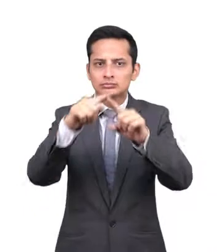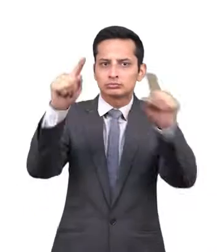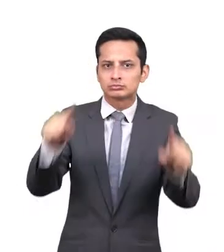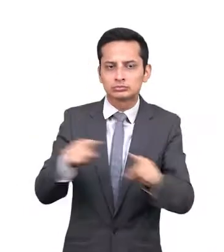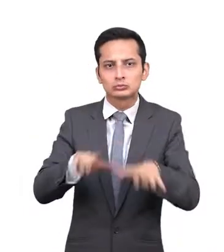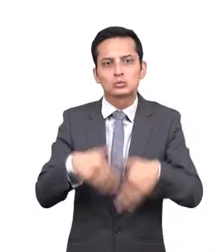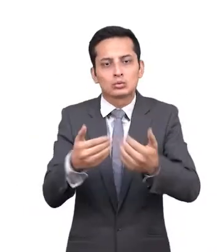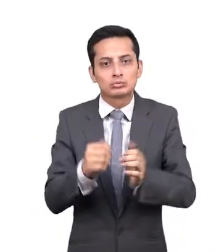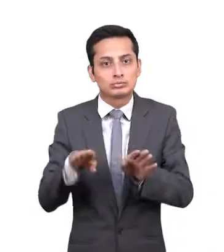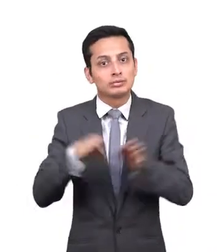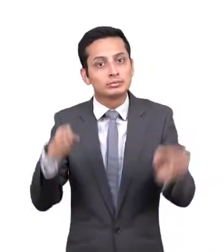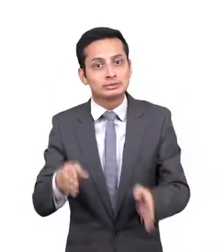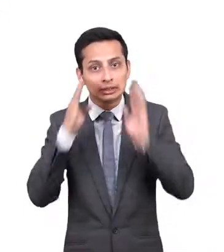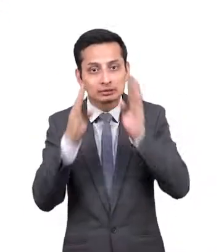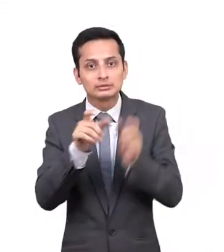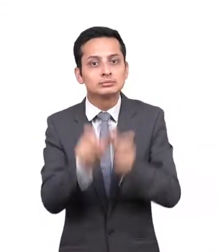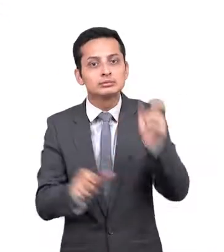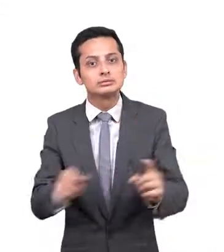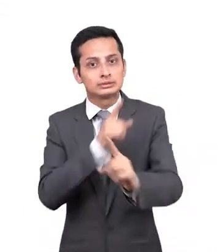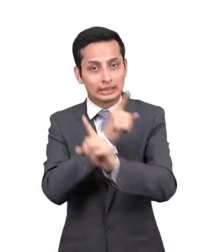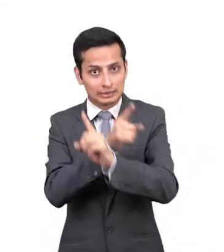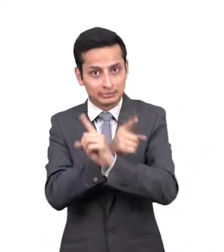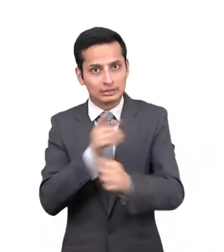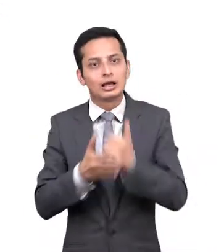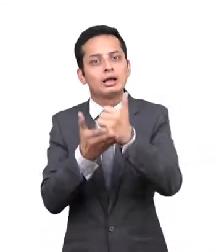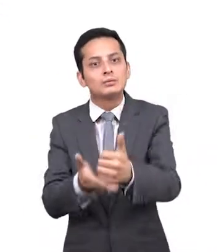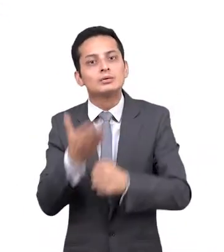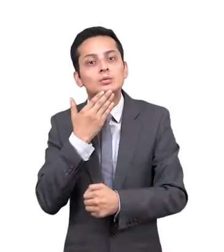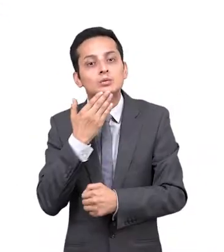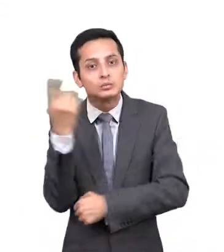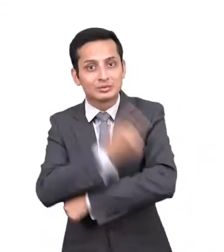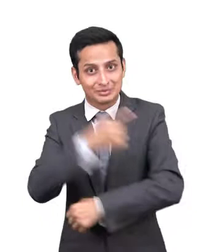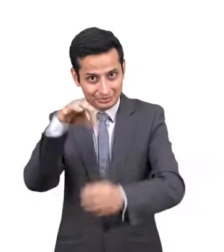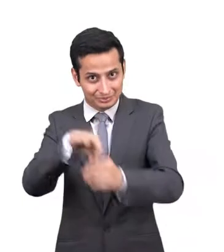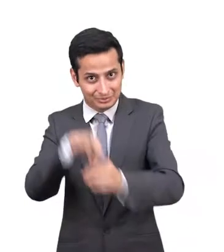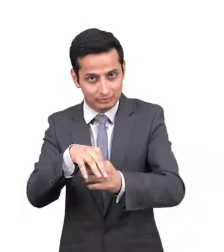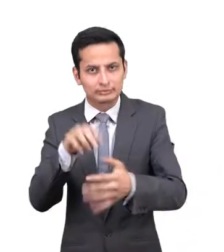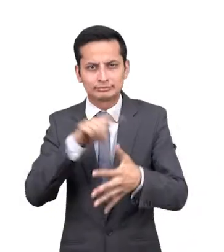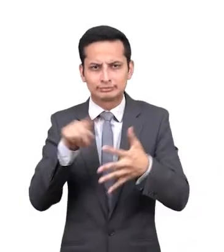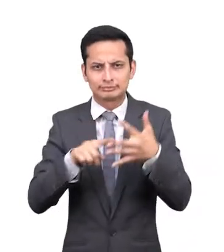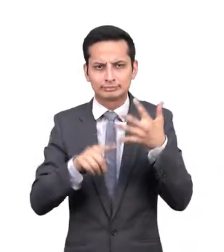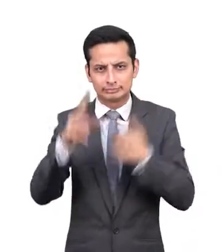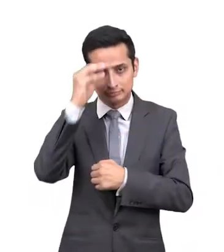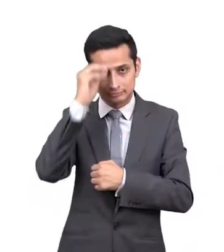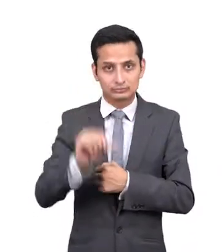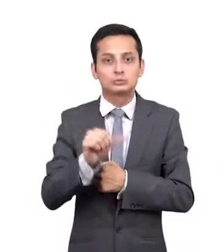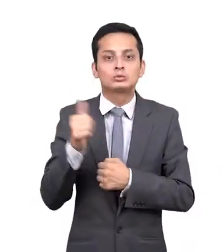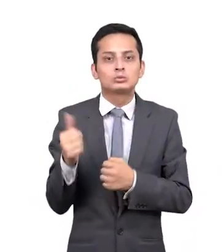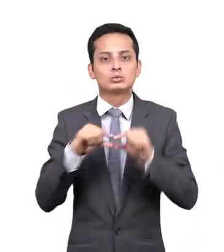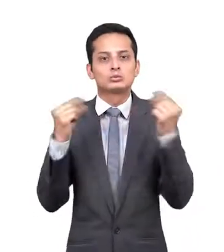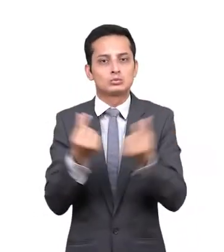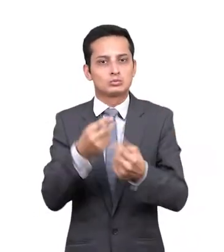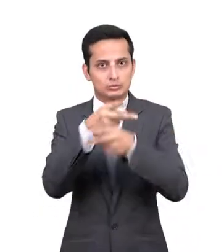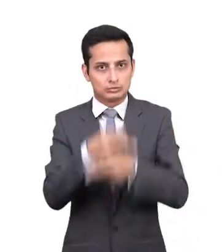mesa de atención preferente en la que se brinda asistencia a personas con discapacidad el día de sufragio el equipo de protección del personal